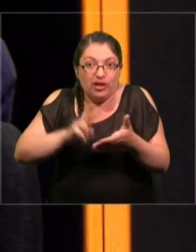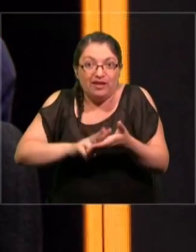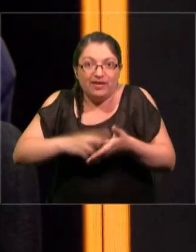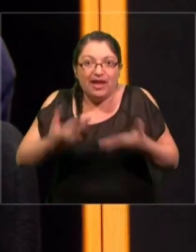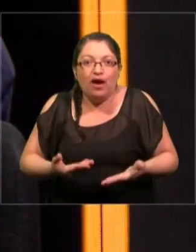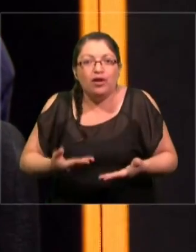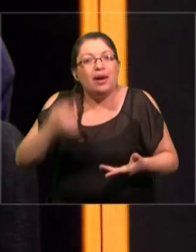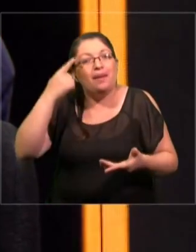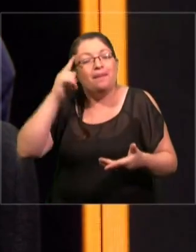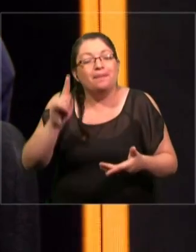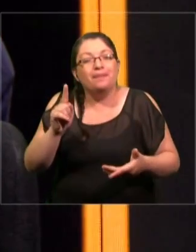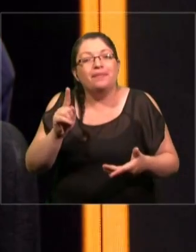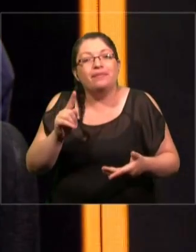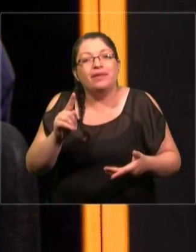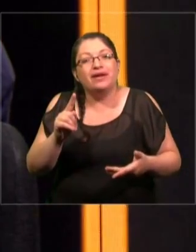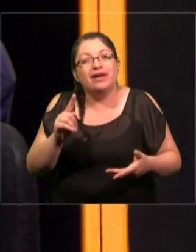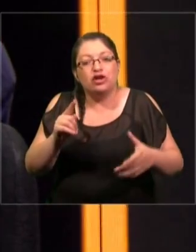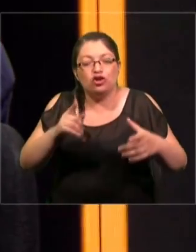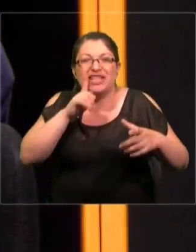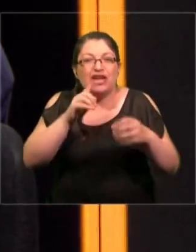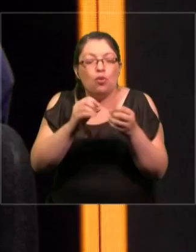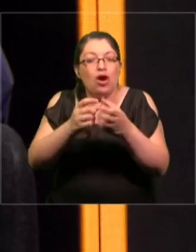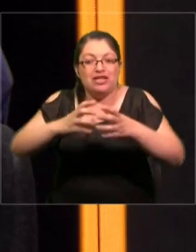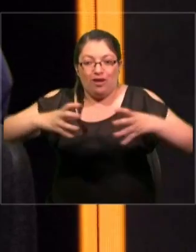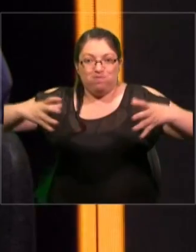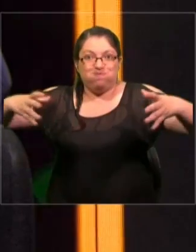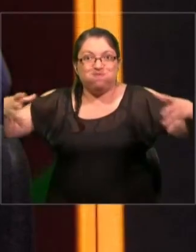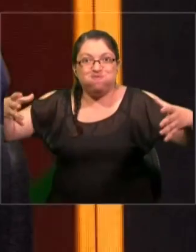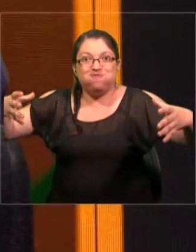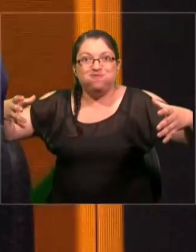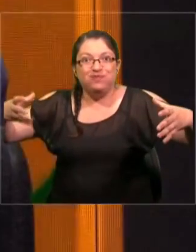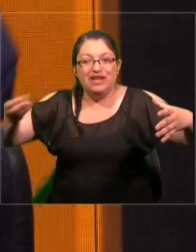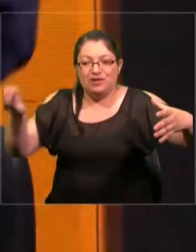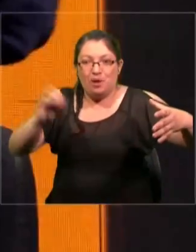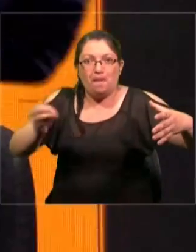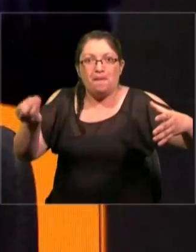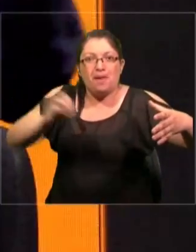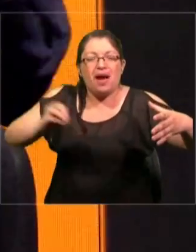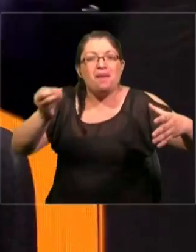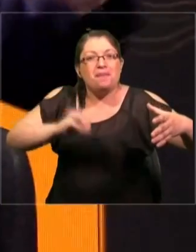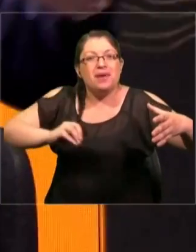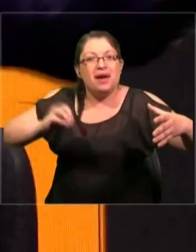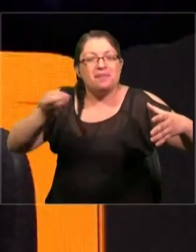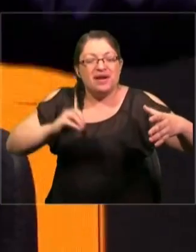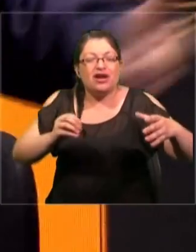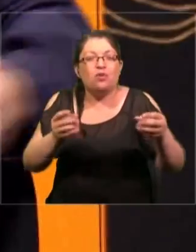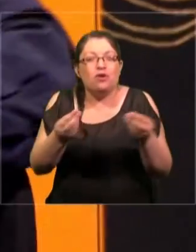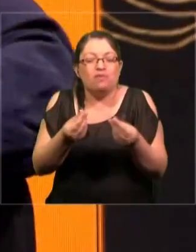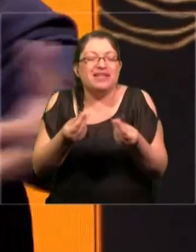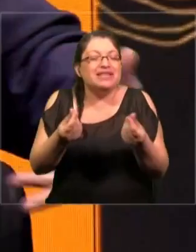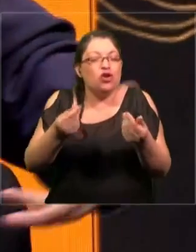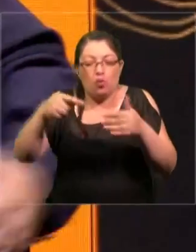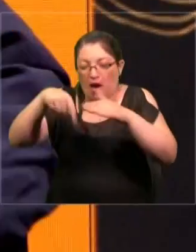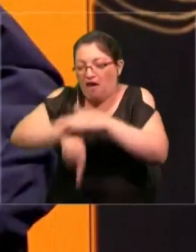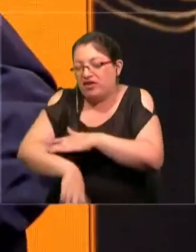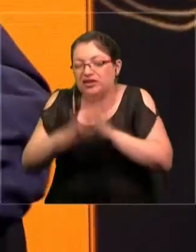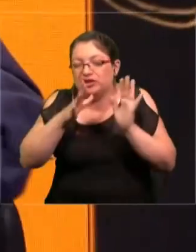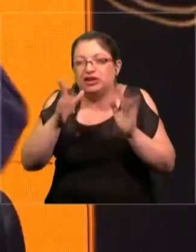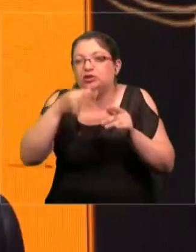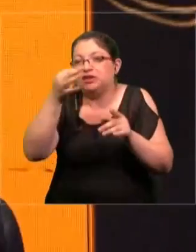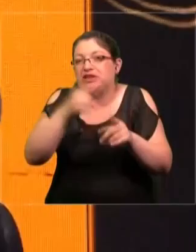pero en el marco, en este enorme anfiteatro, ¿no?, o cámara subterránea, como queramos